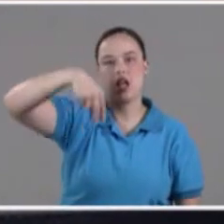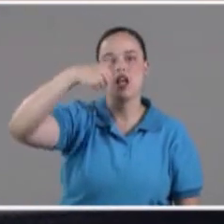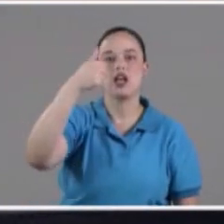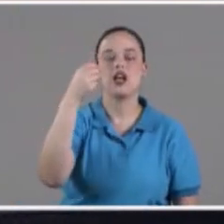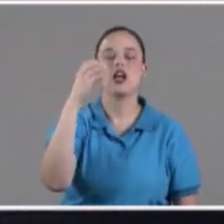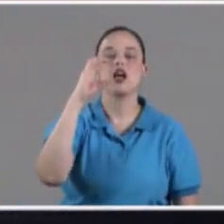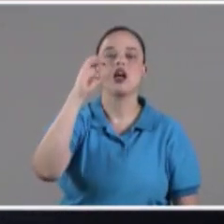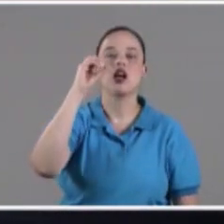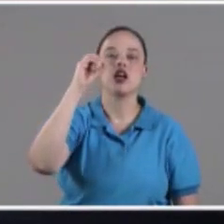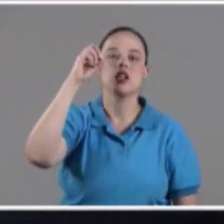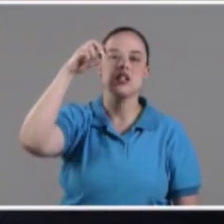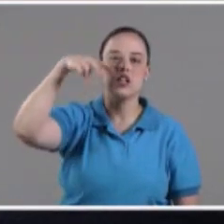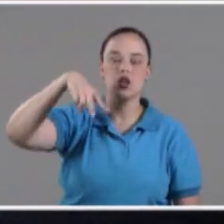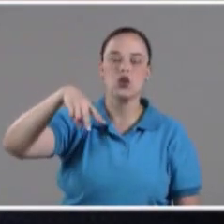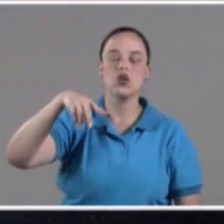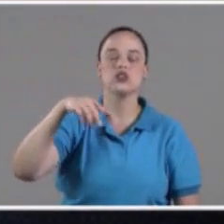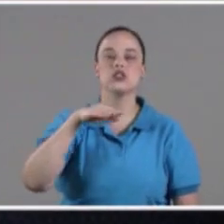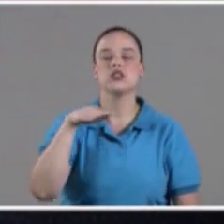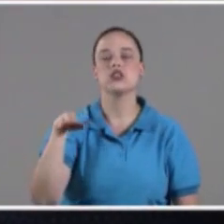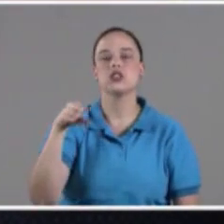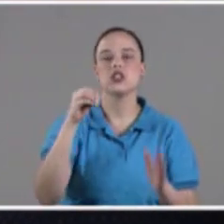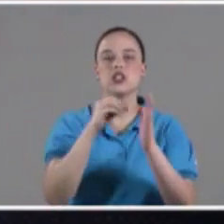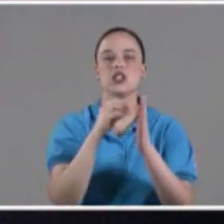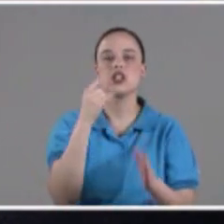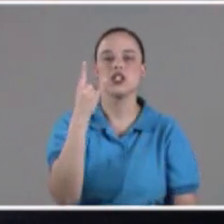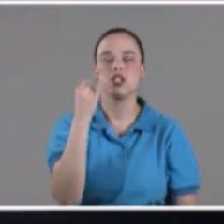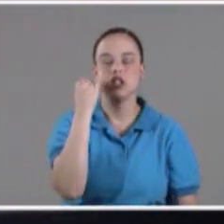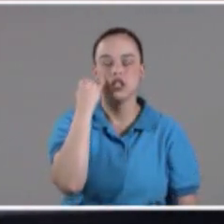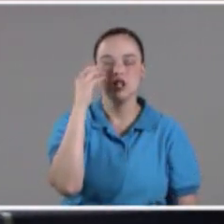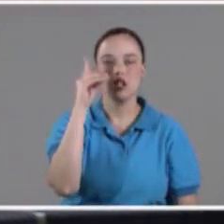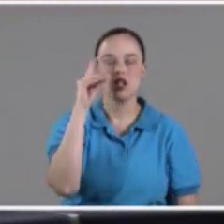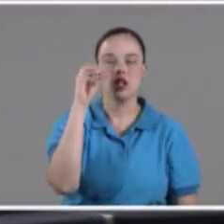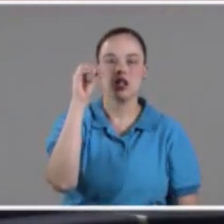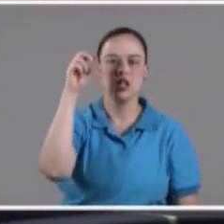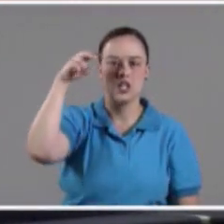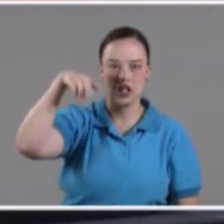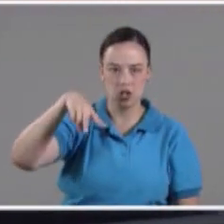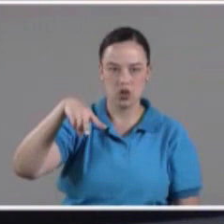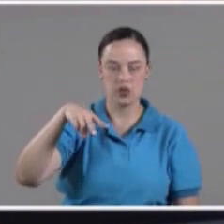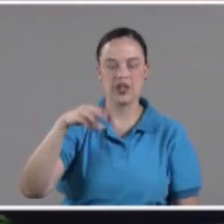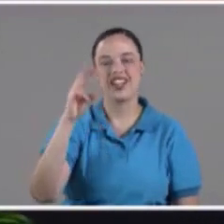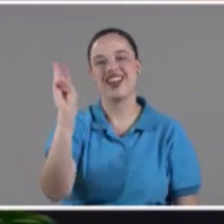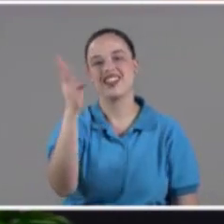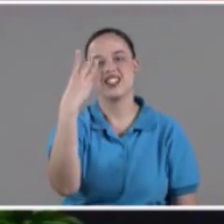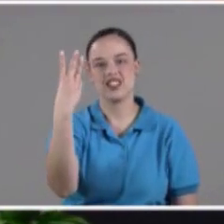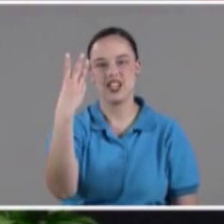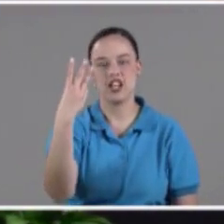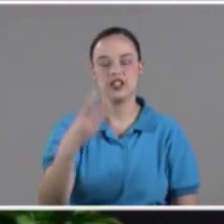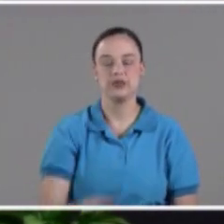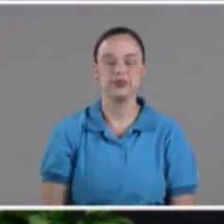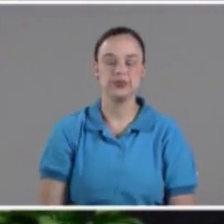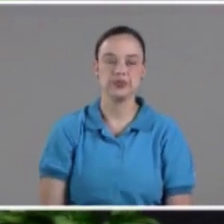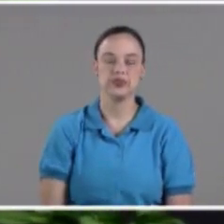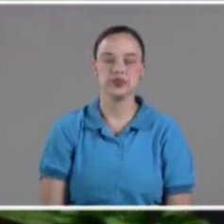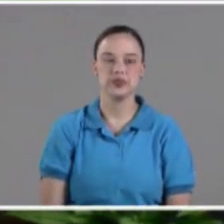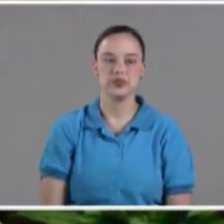diagonal segundo Samuel seis seis y crónicas catorce me parece